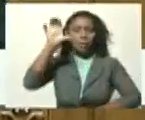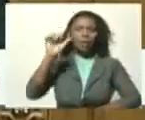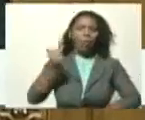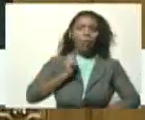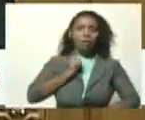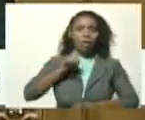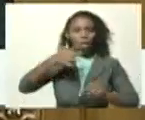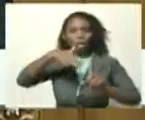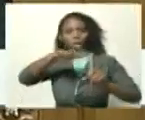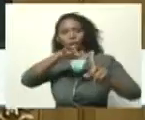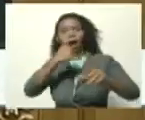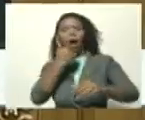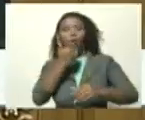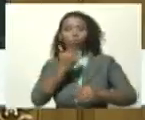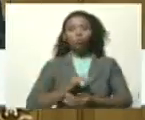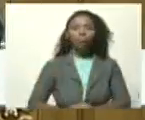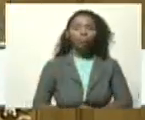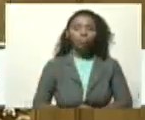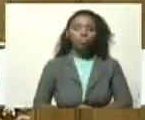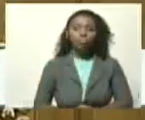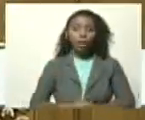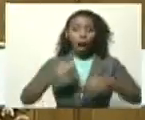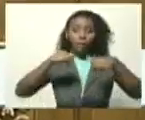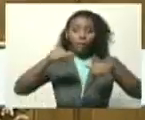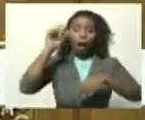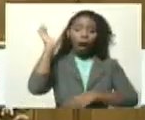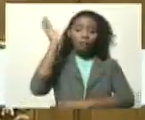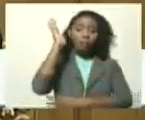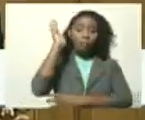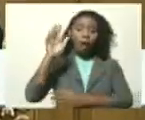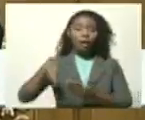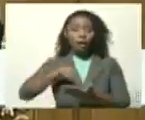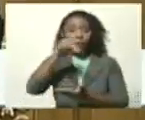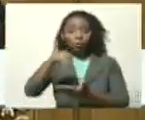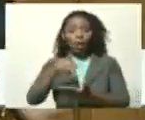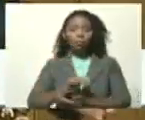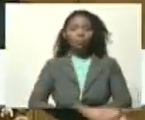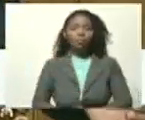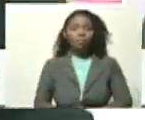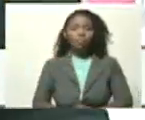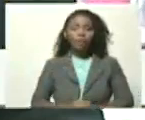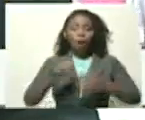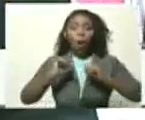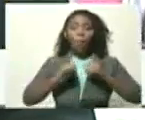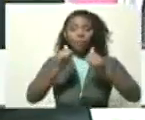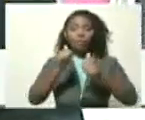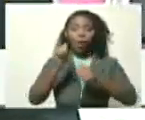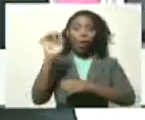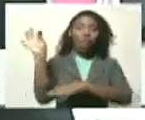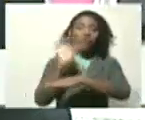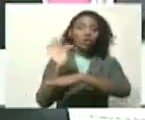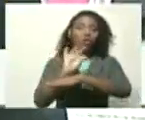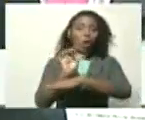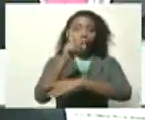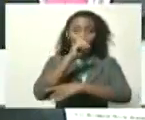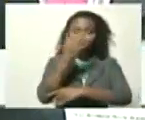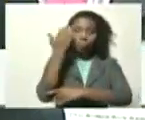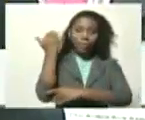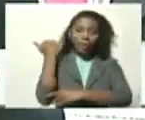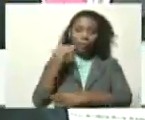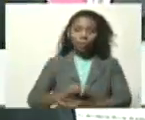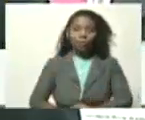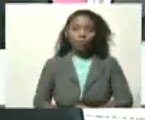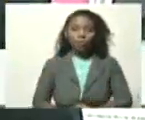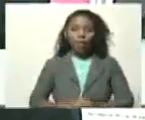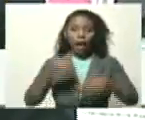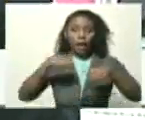amenaza. Esta Asamblea Nacional, que comenzó sus funciones el año pasado,